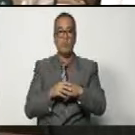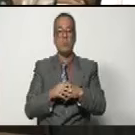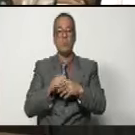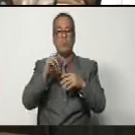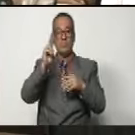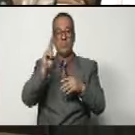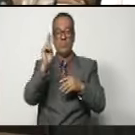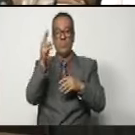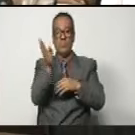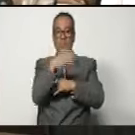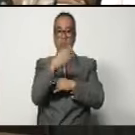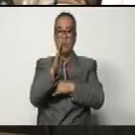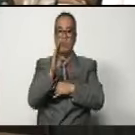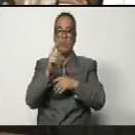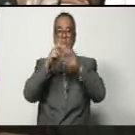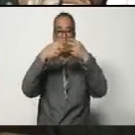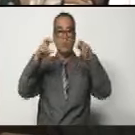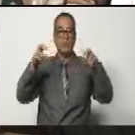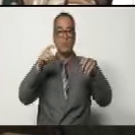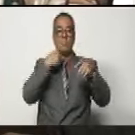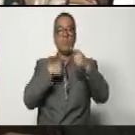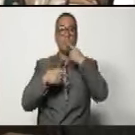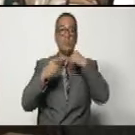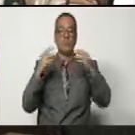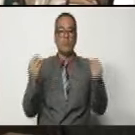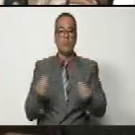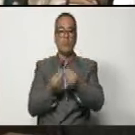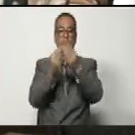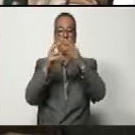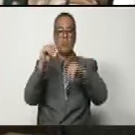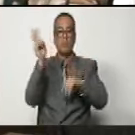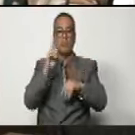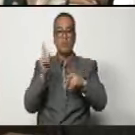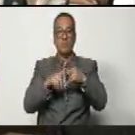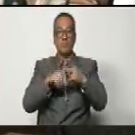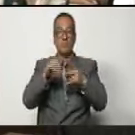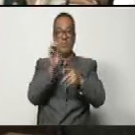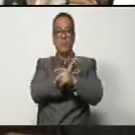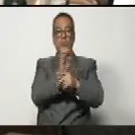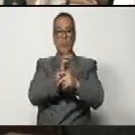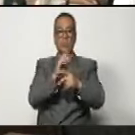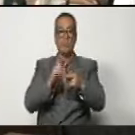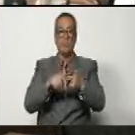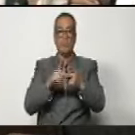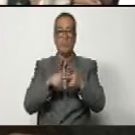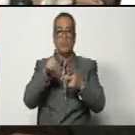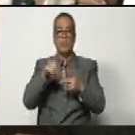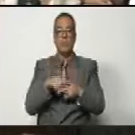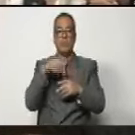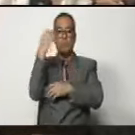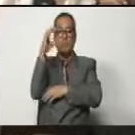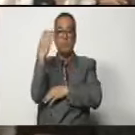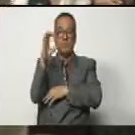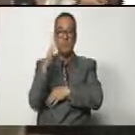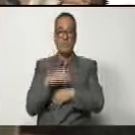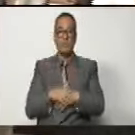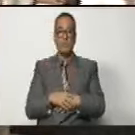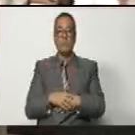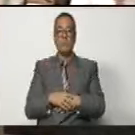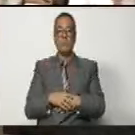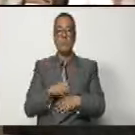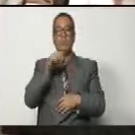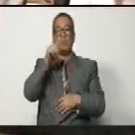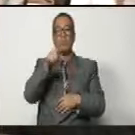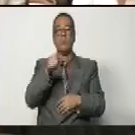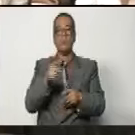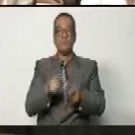enarbola por primera vez lo que va a ser el tricolor que hoy une a Venezuela, a Ecuador y a Colombia. Y